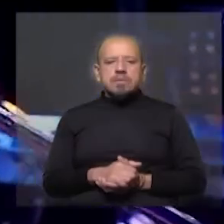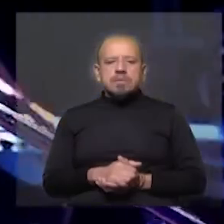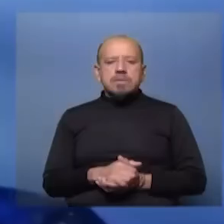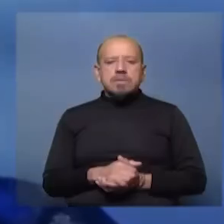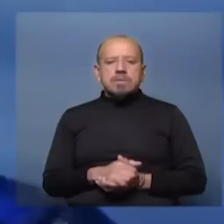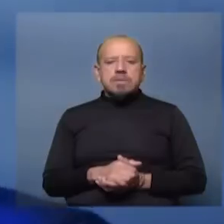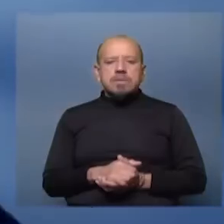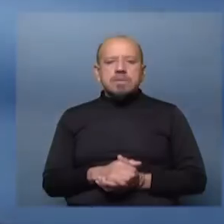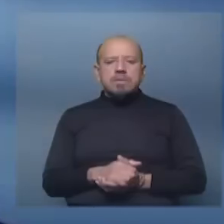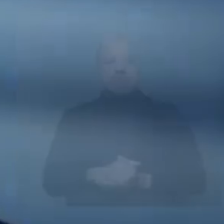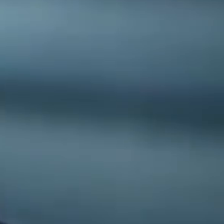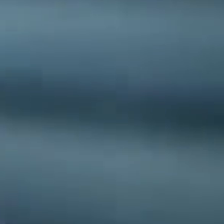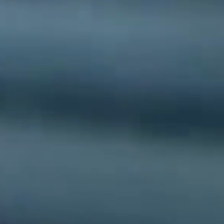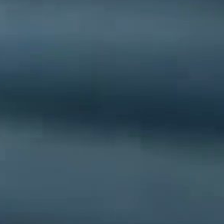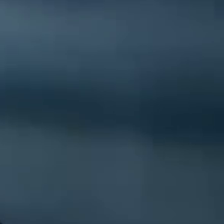bajan